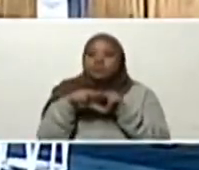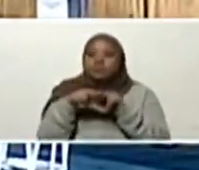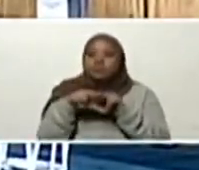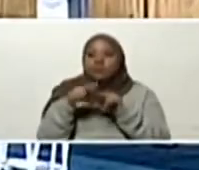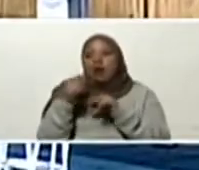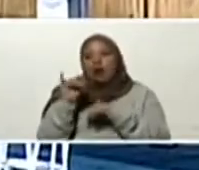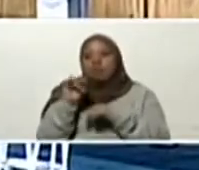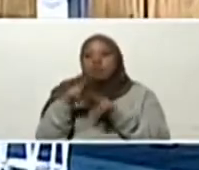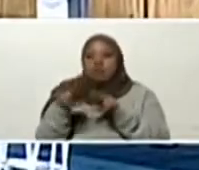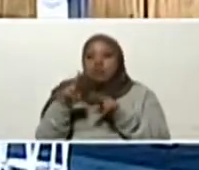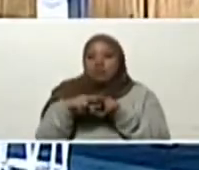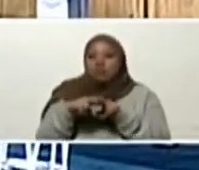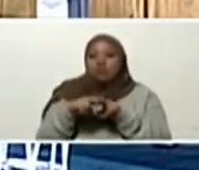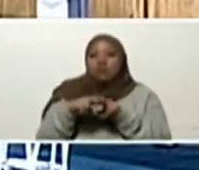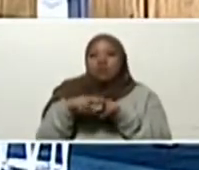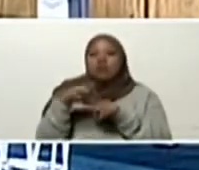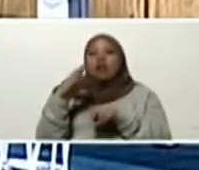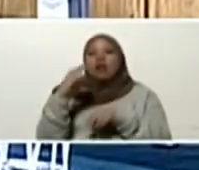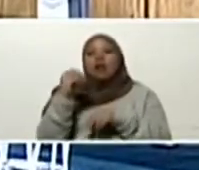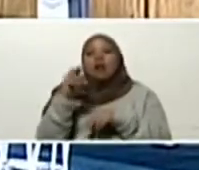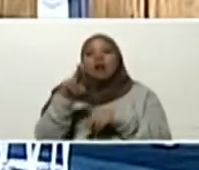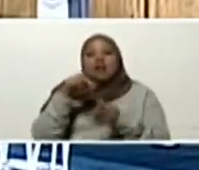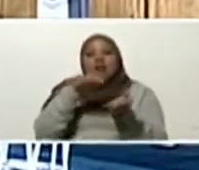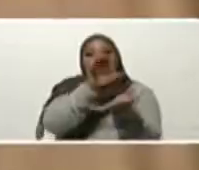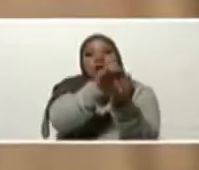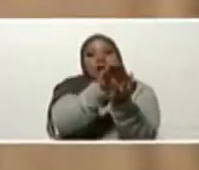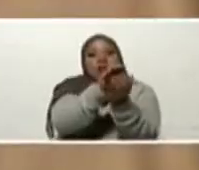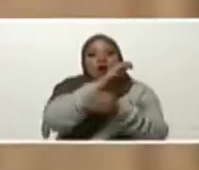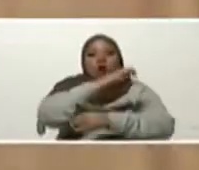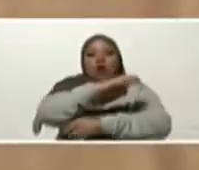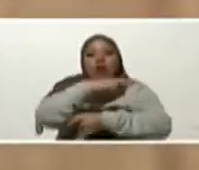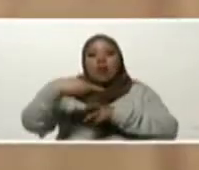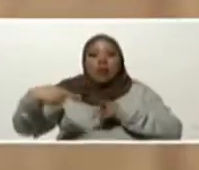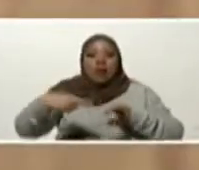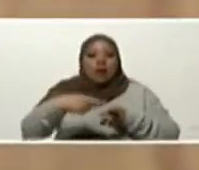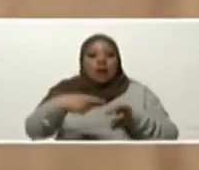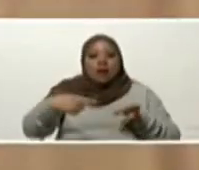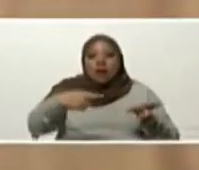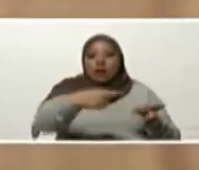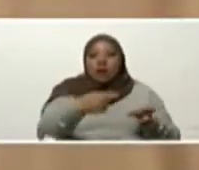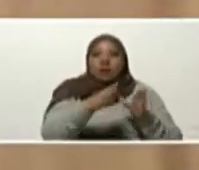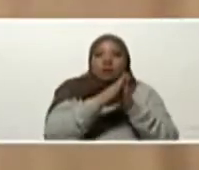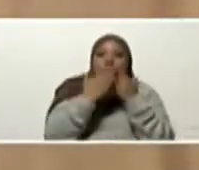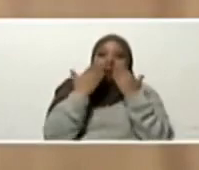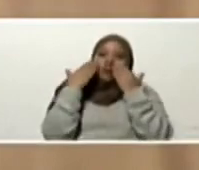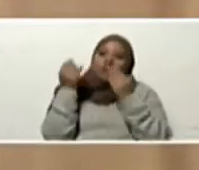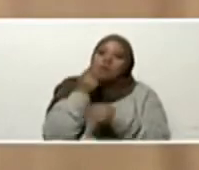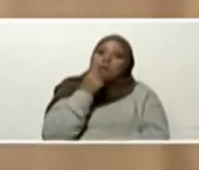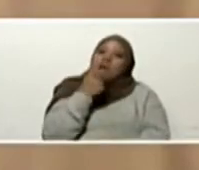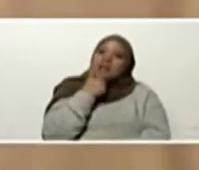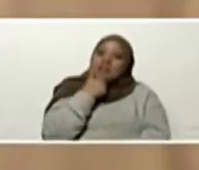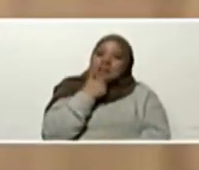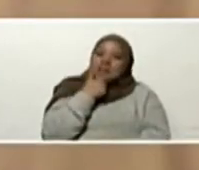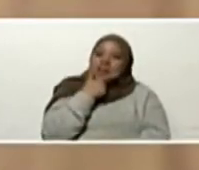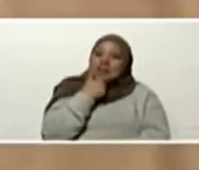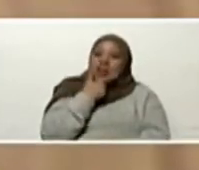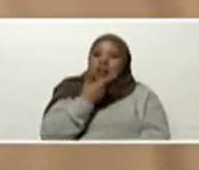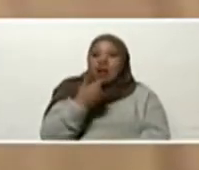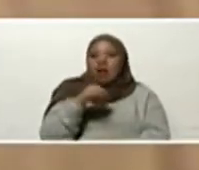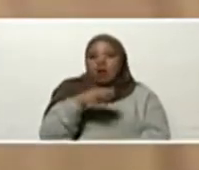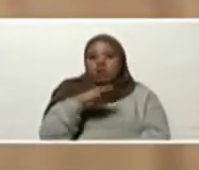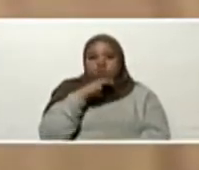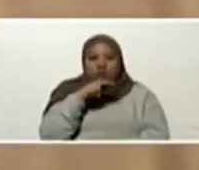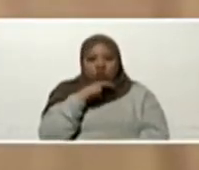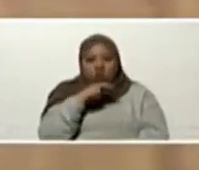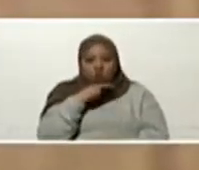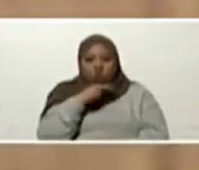Raúl. Caricoro, Caimán del Orinoco. Mira estos libros, Silvia, para las nietas y para